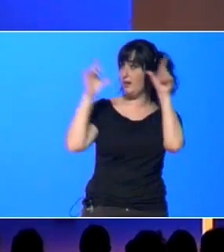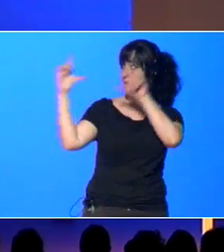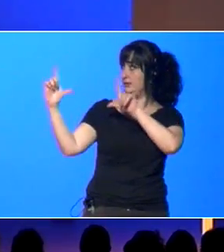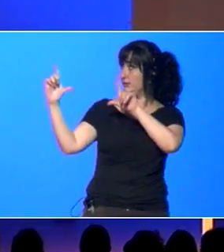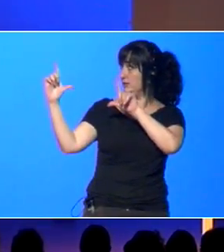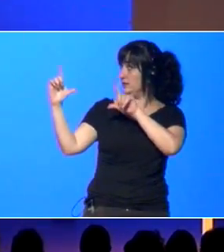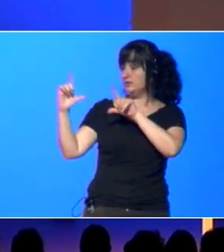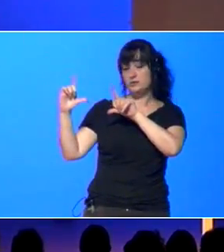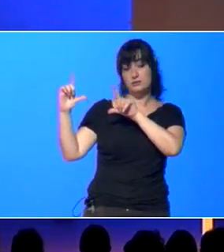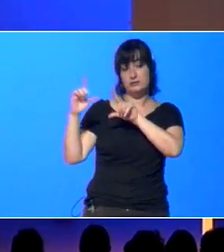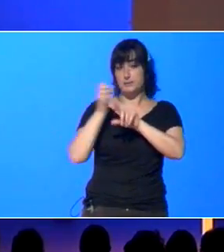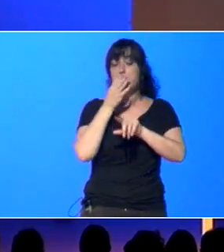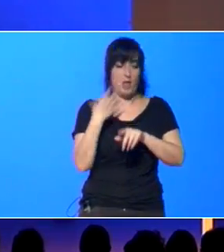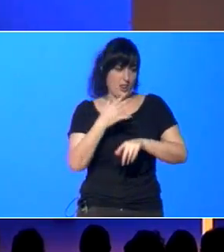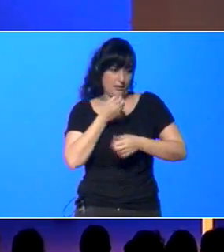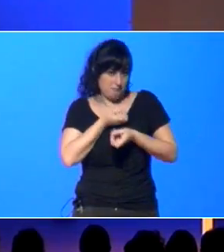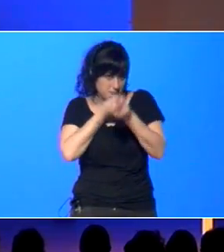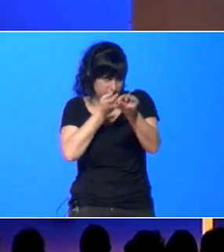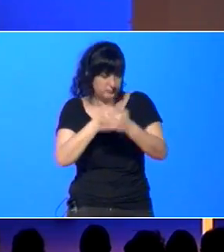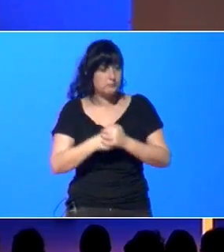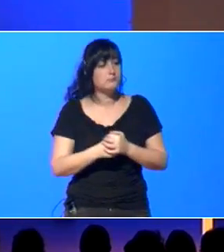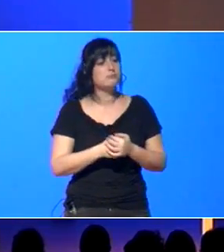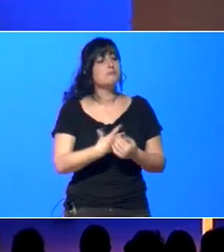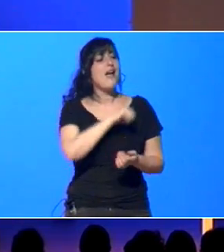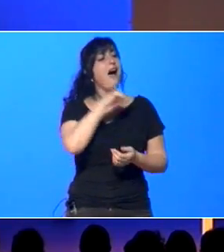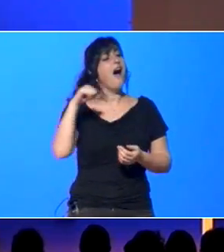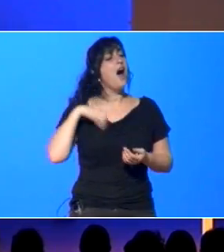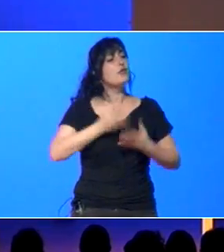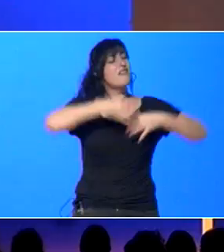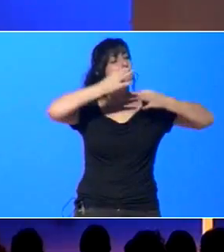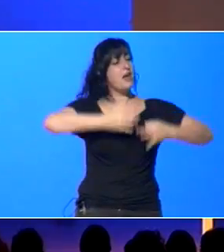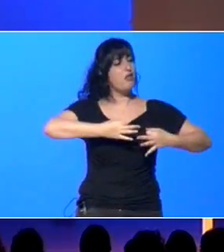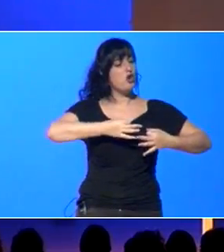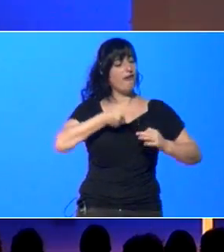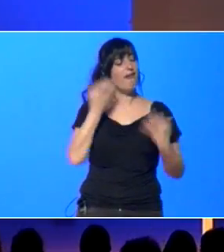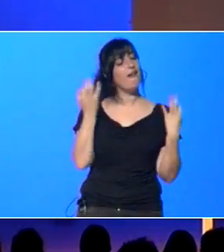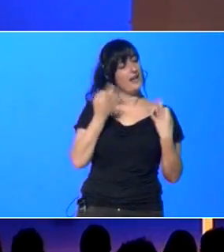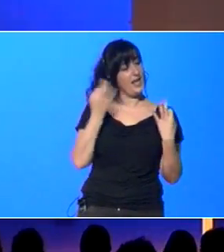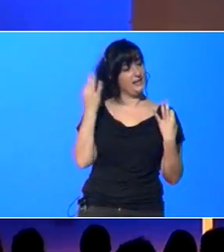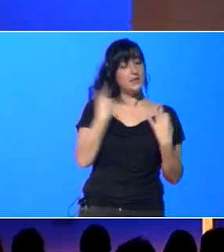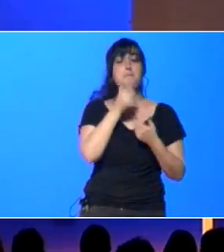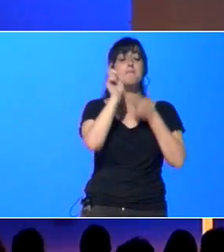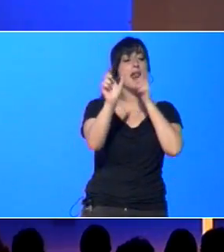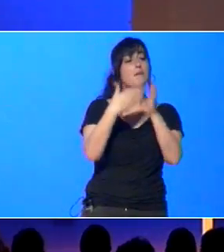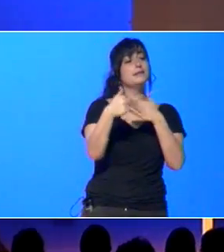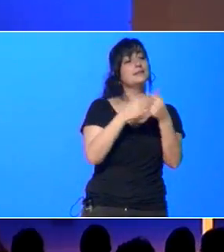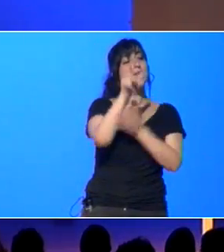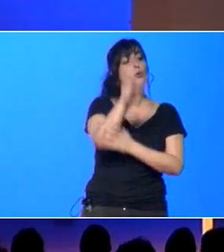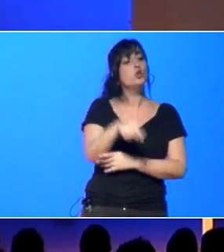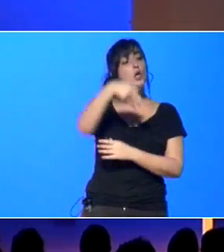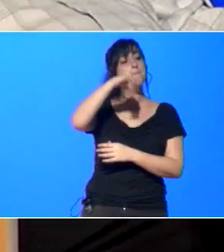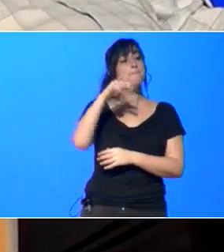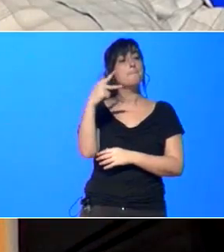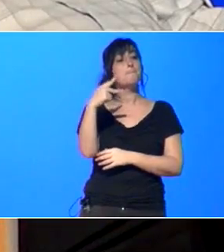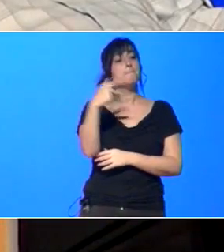adelante. Bueno, os la cito. ¿De qué es la autodeterminación? En palabras de Michael Vermeer, que lo veremos el día 2